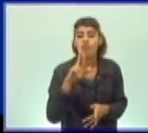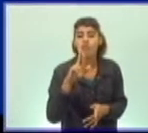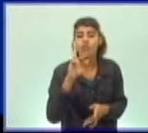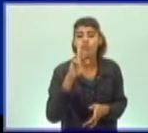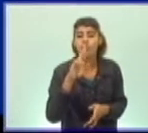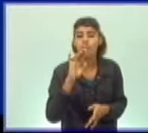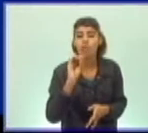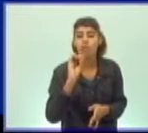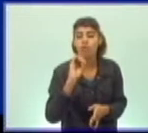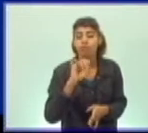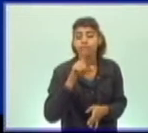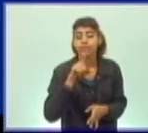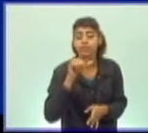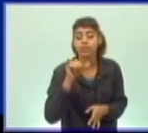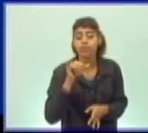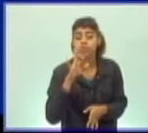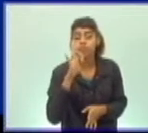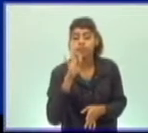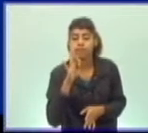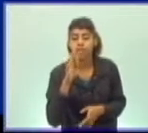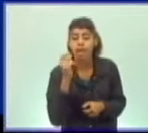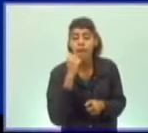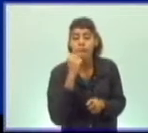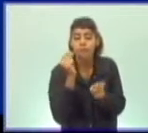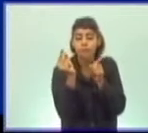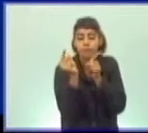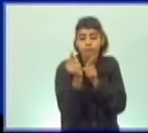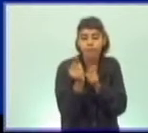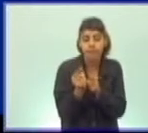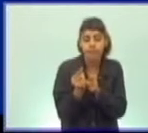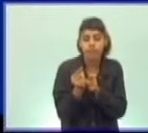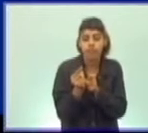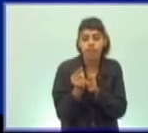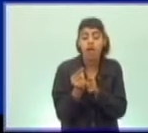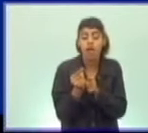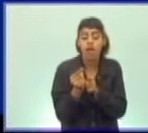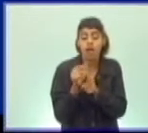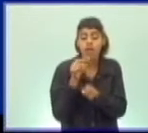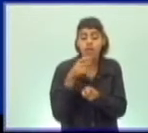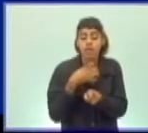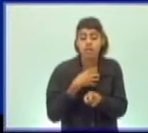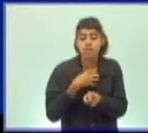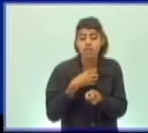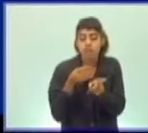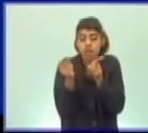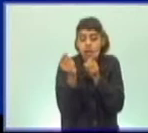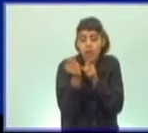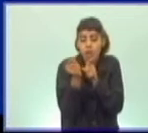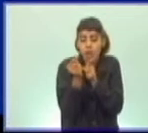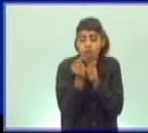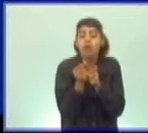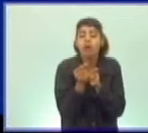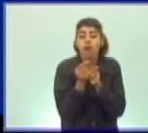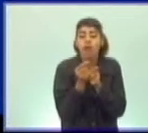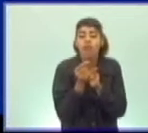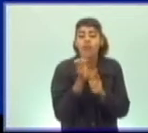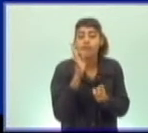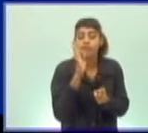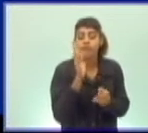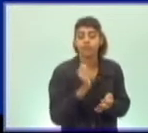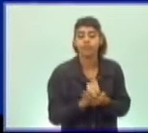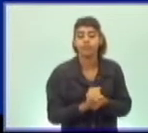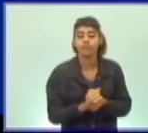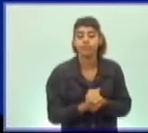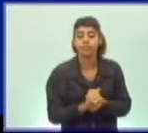están preguntando el elemento de menor tamaño del átomo. Como aumenta, el que tiene menor tamaño del átomo es el flúor. Ahora,